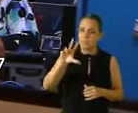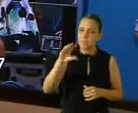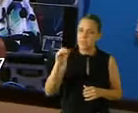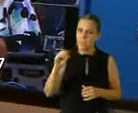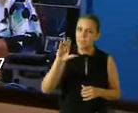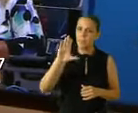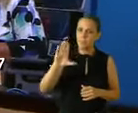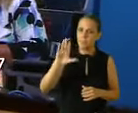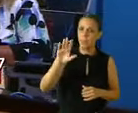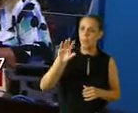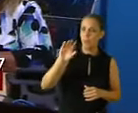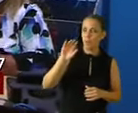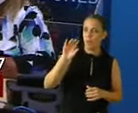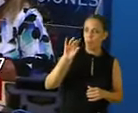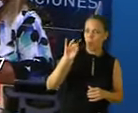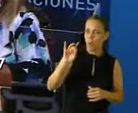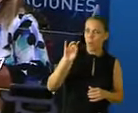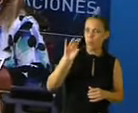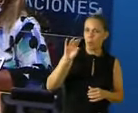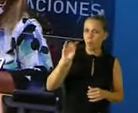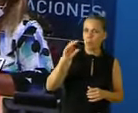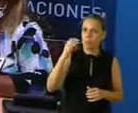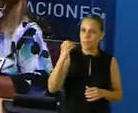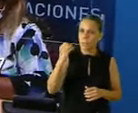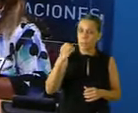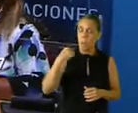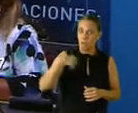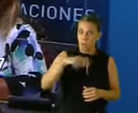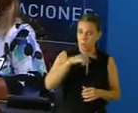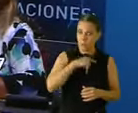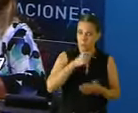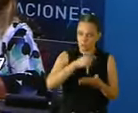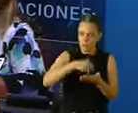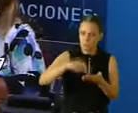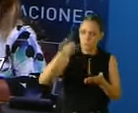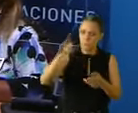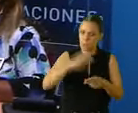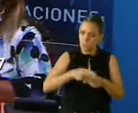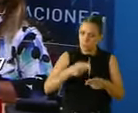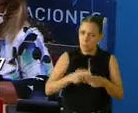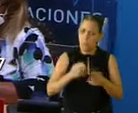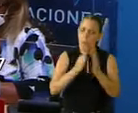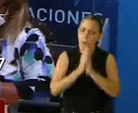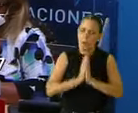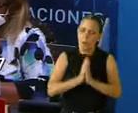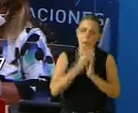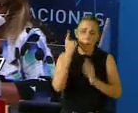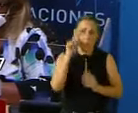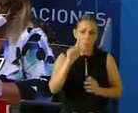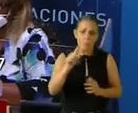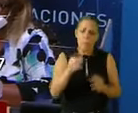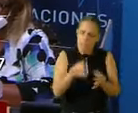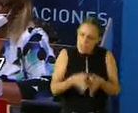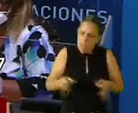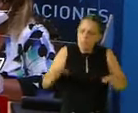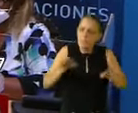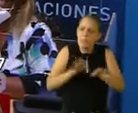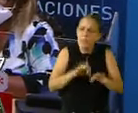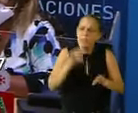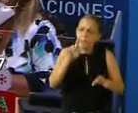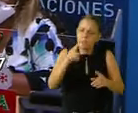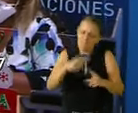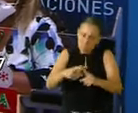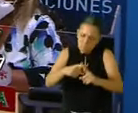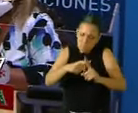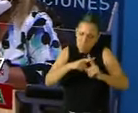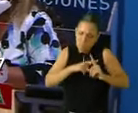787-730-5880 es el número que vas a marcar. Mira, vamos a anotar tu nombre, vamos a orar por ti. Importante que si te quieres reconciliar con el Señor, este es el día que